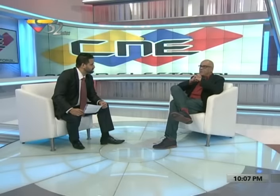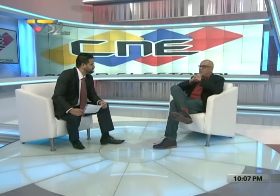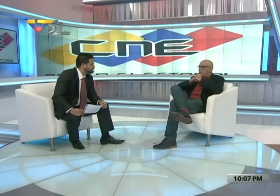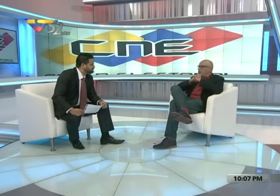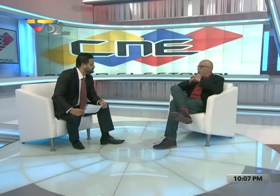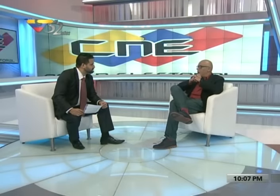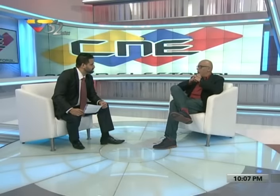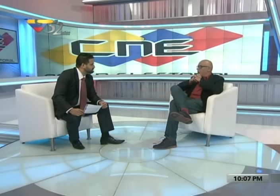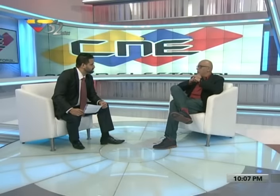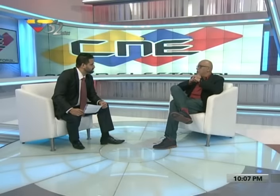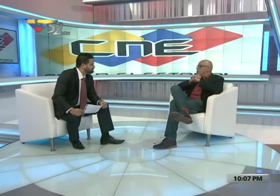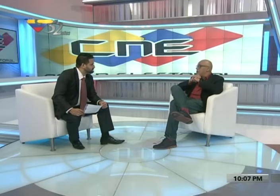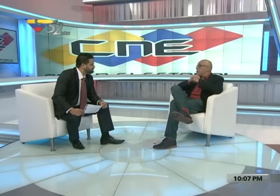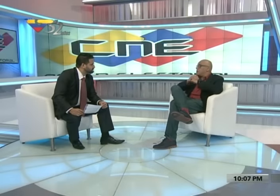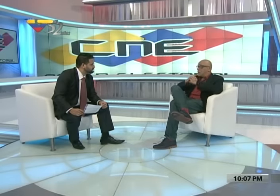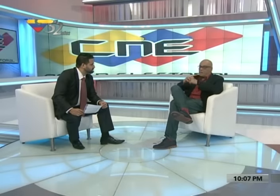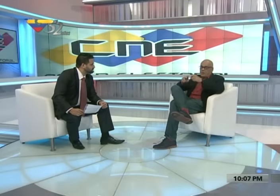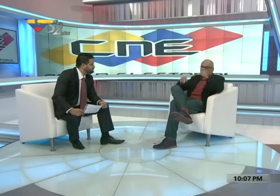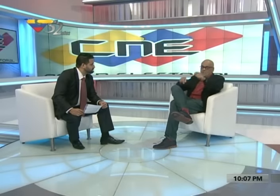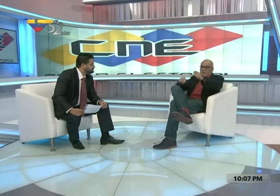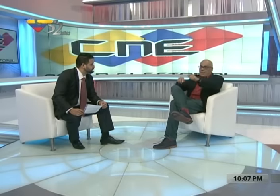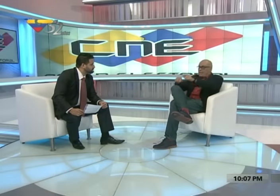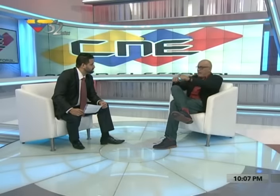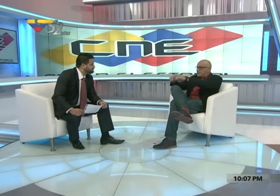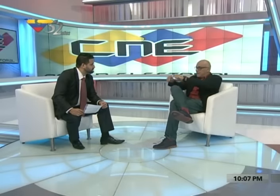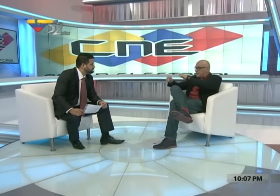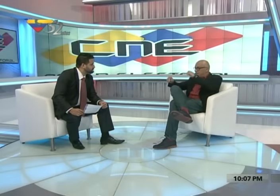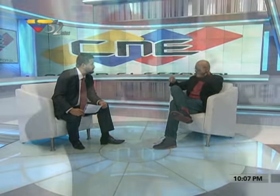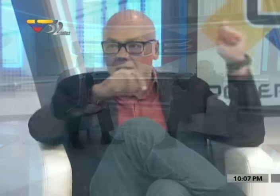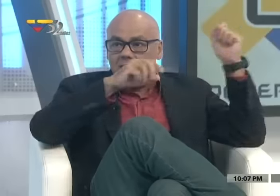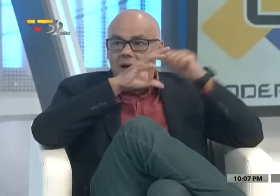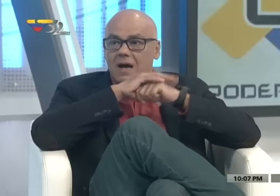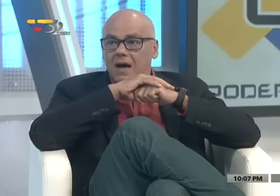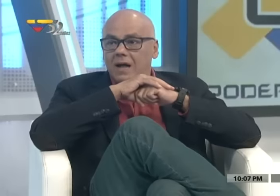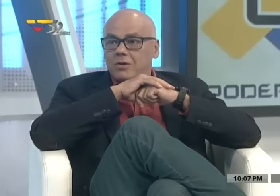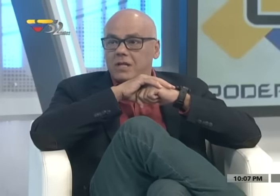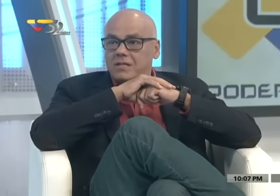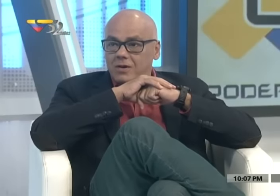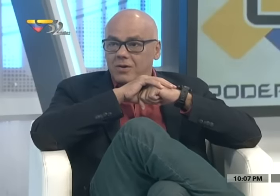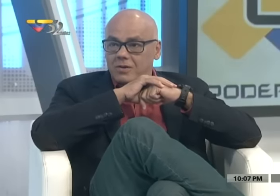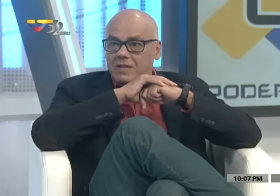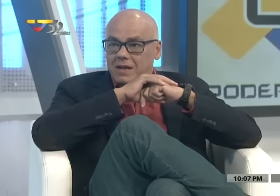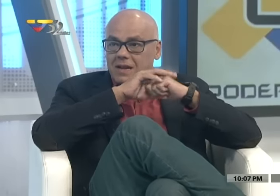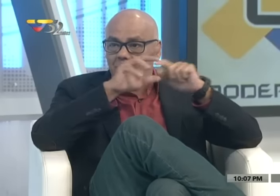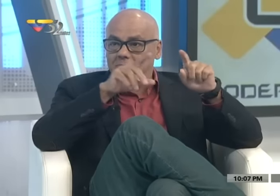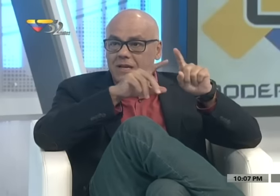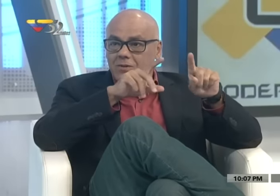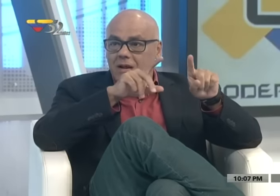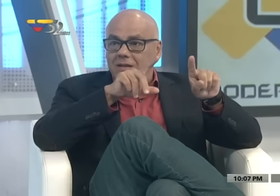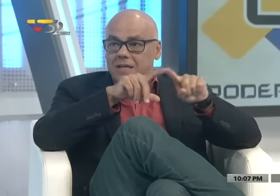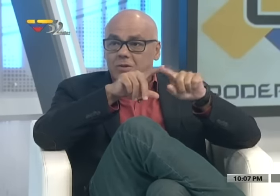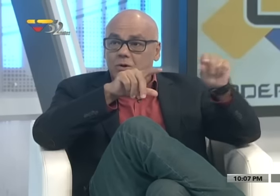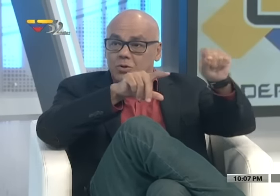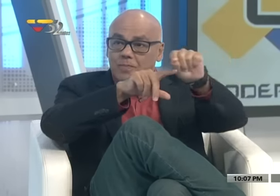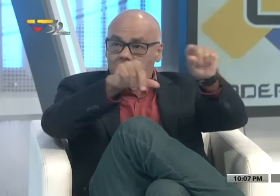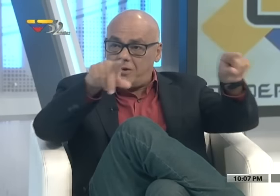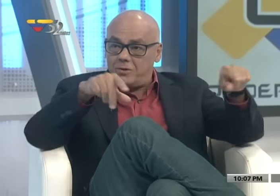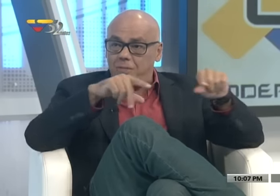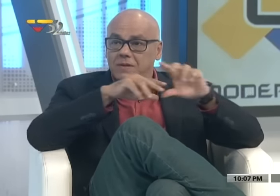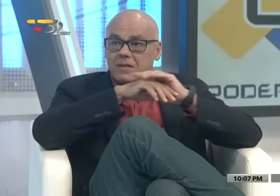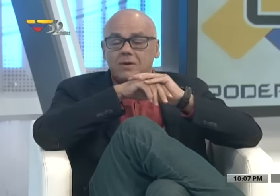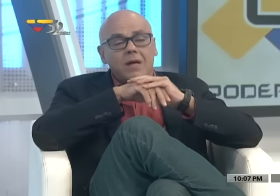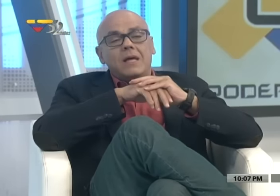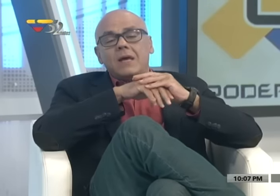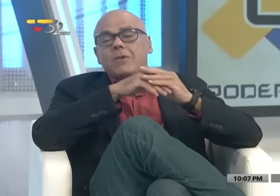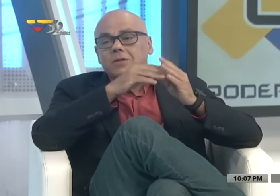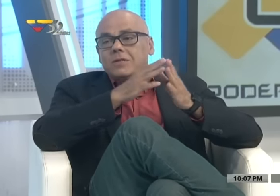había un señor un abogado que le decían doctor regoxal porque le echaba laxante a los testigos de la junta electoral de los otros de